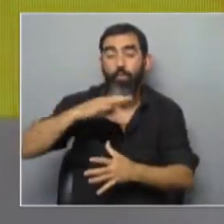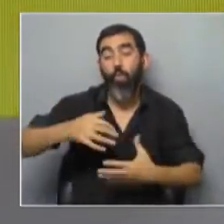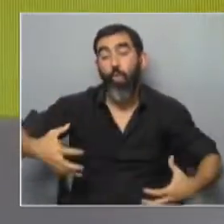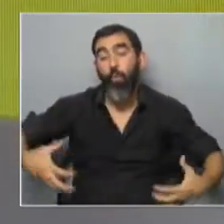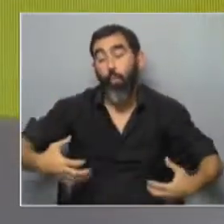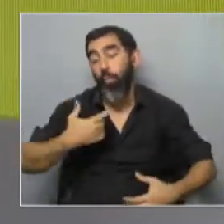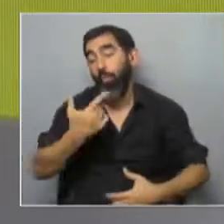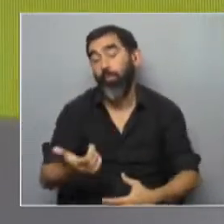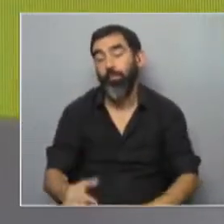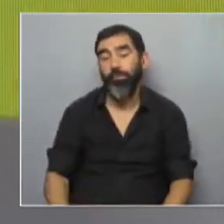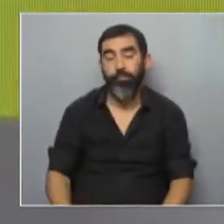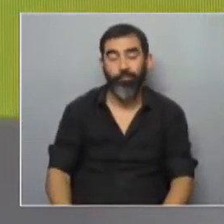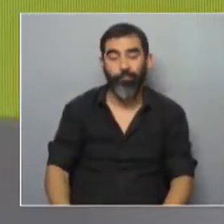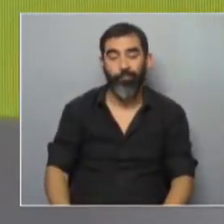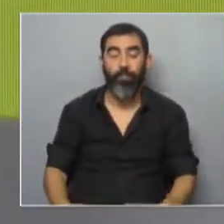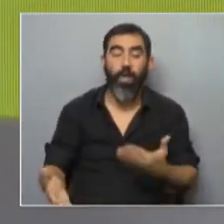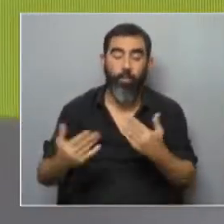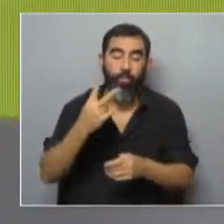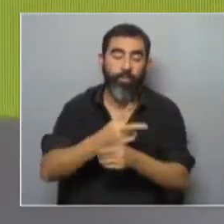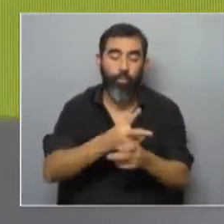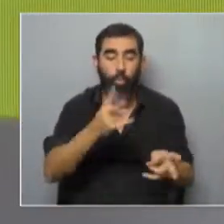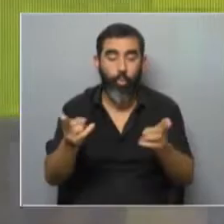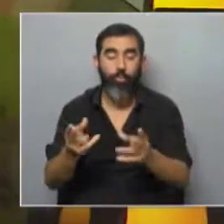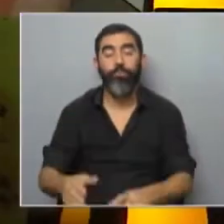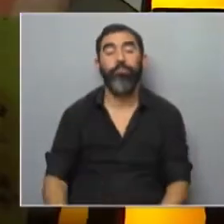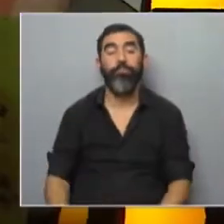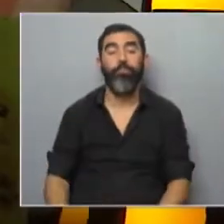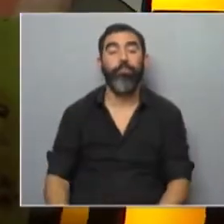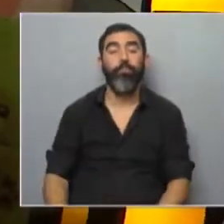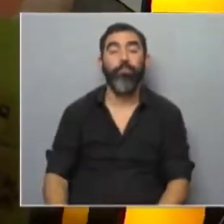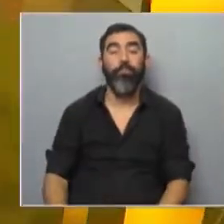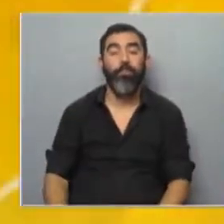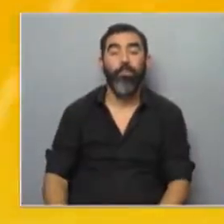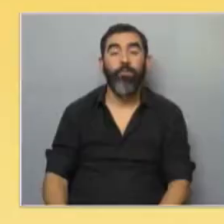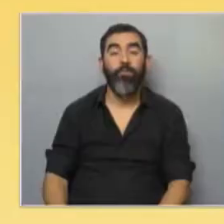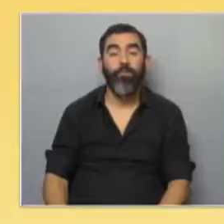mono, ¿no? Sobre eso hablamos entonces con Gabriel Pelufo.